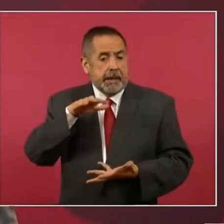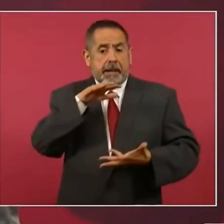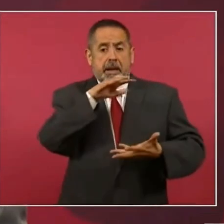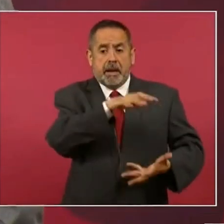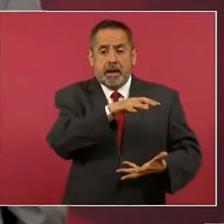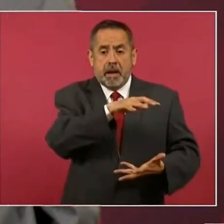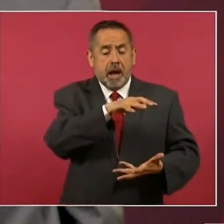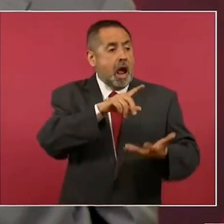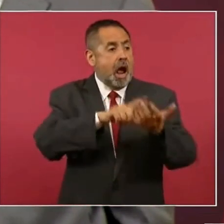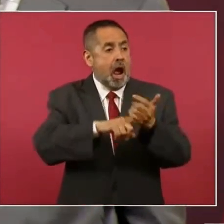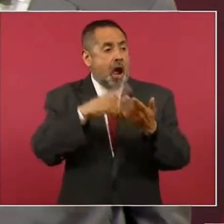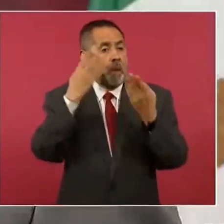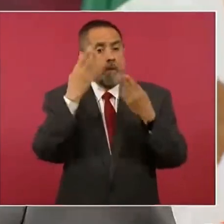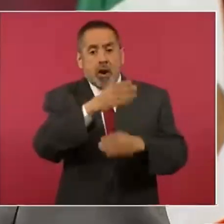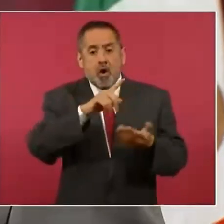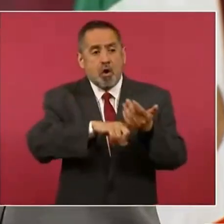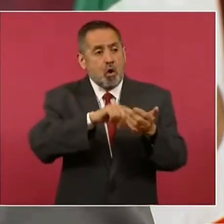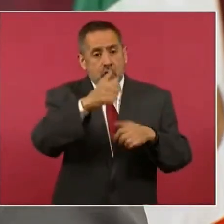en manos de